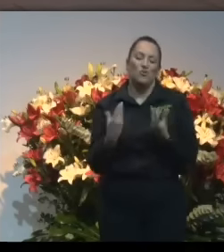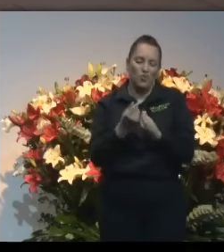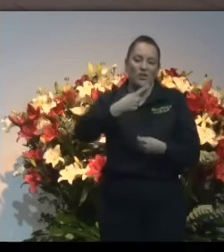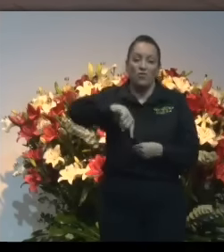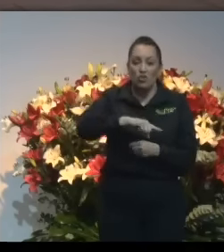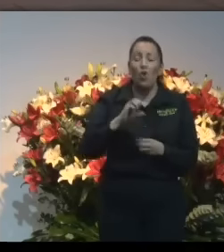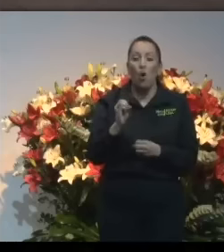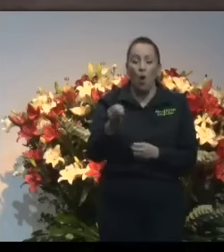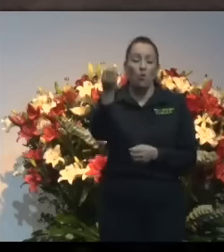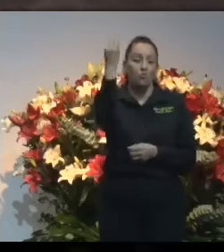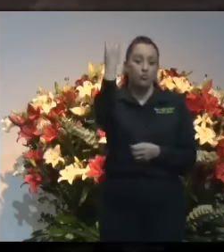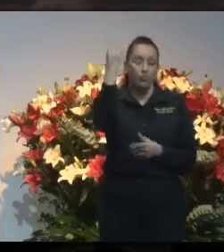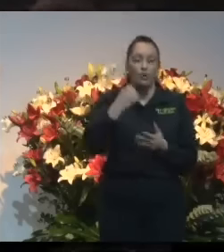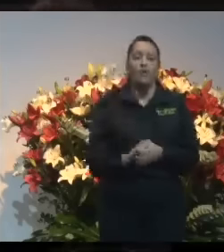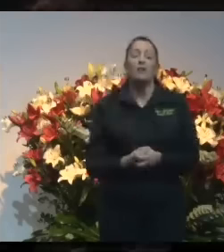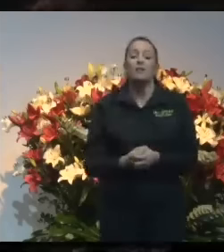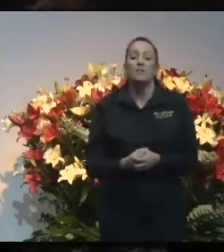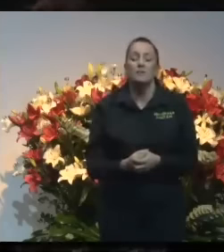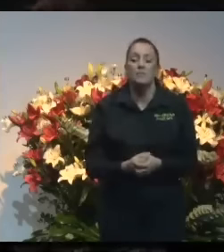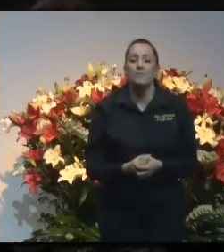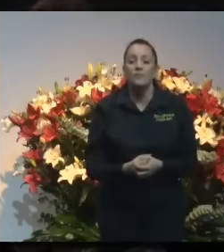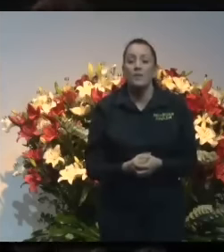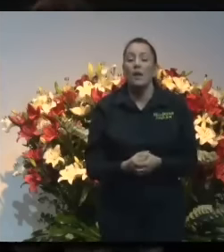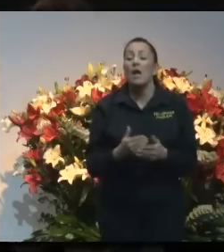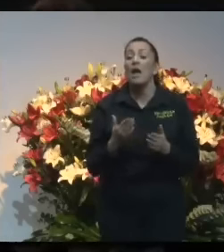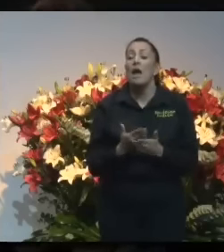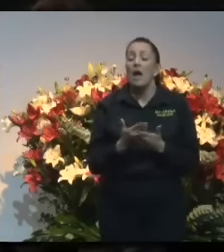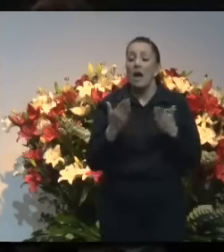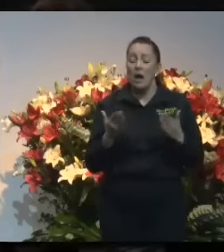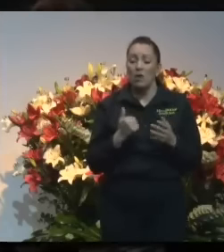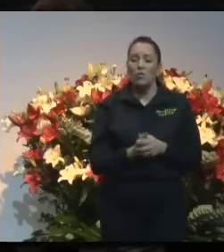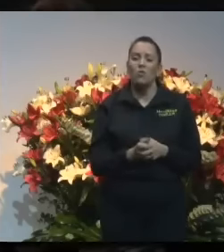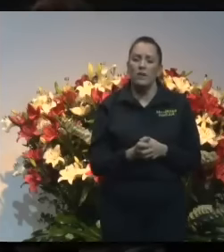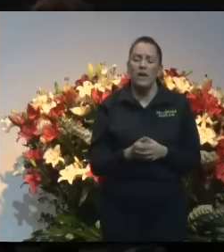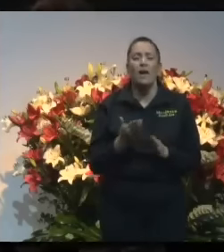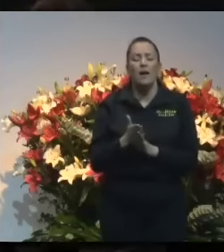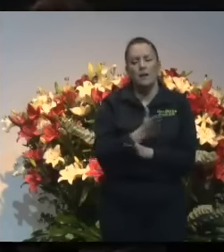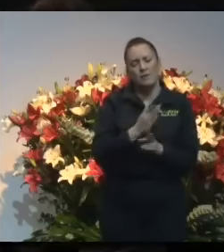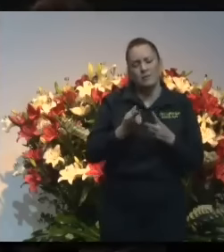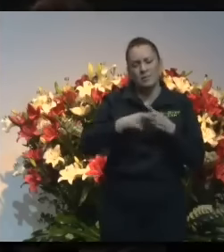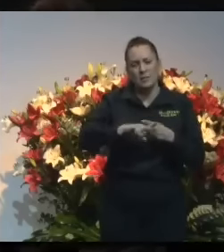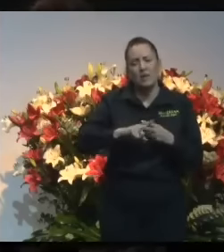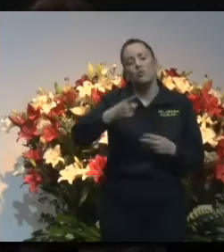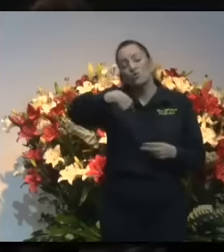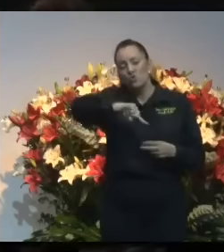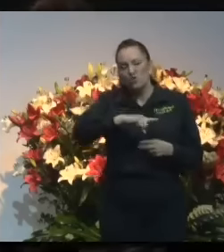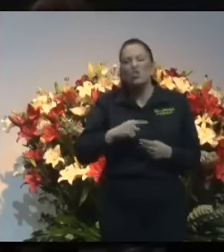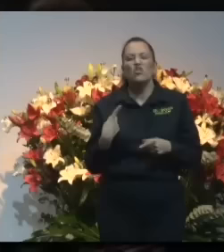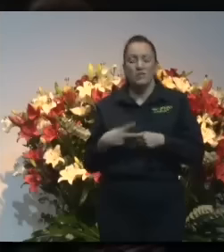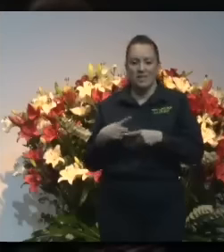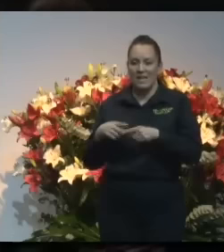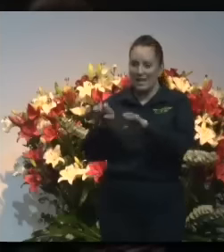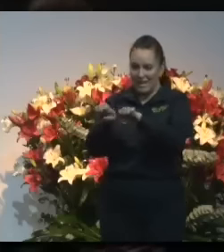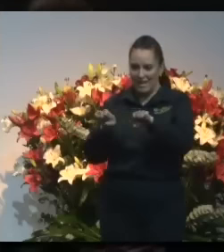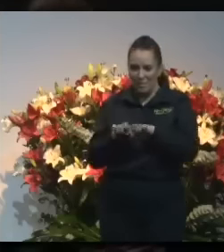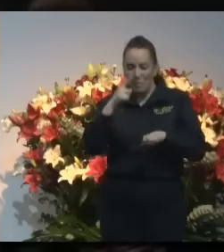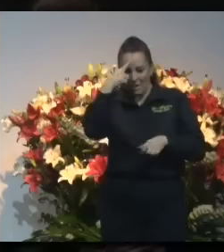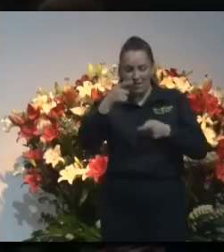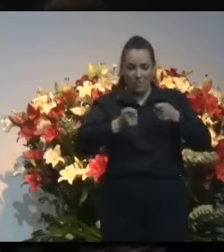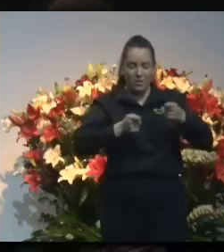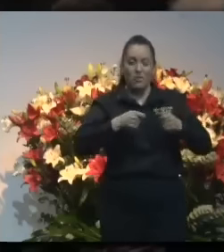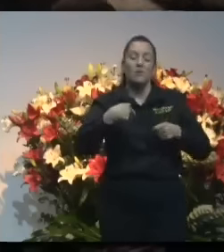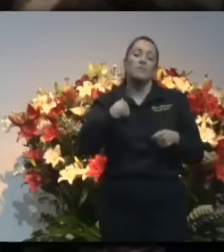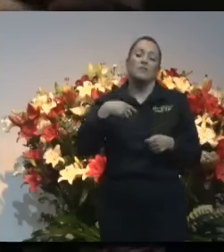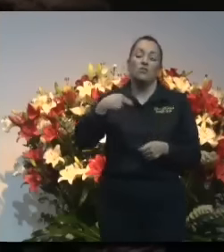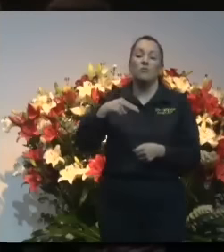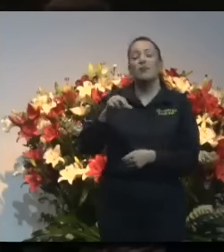forma remota atrás. Antes de comenzar, nos gustaría introducirnos como su equipo de la moderación. Mi nombre es Andrés Correa, soy